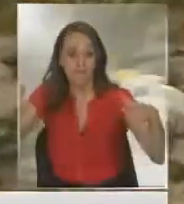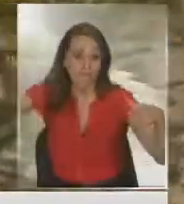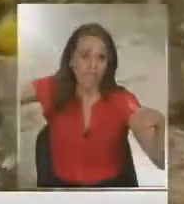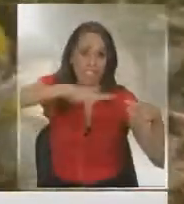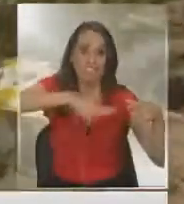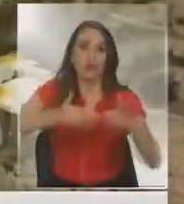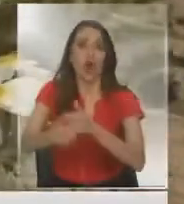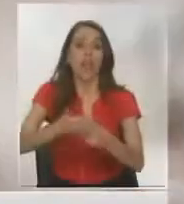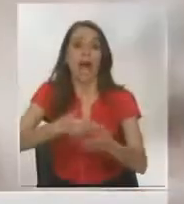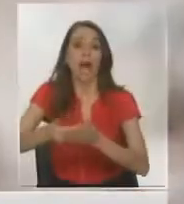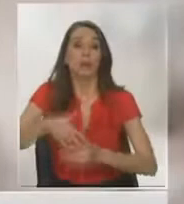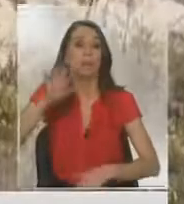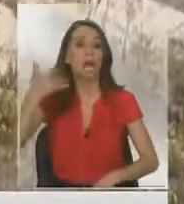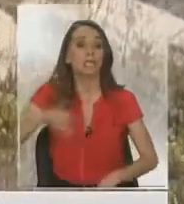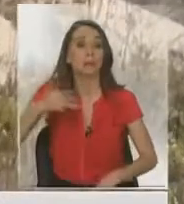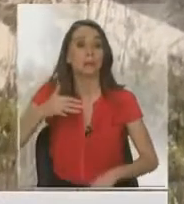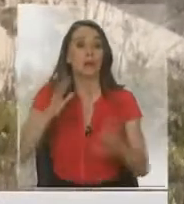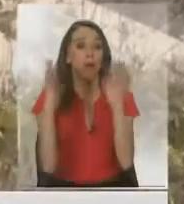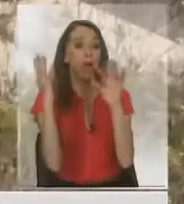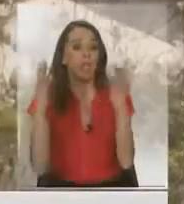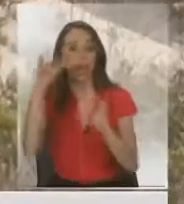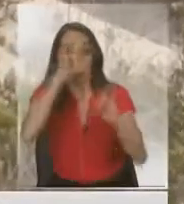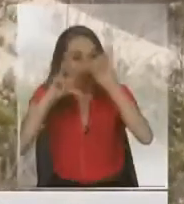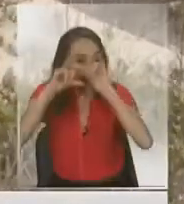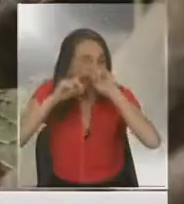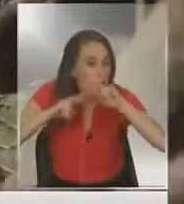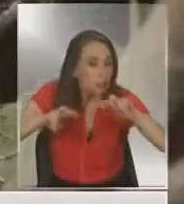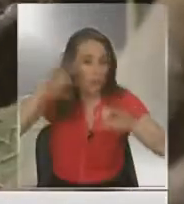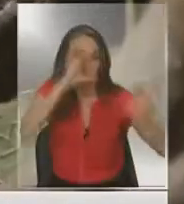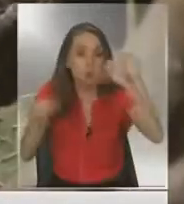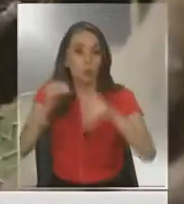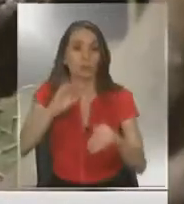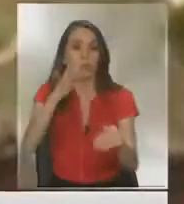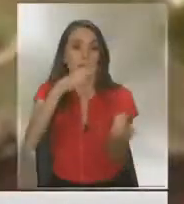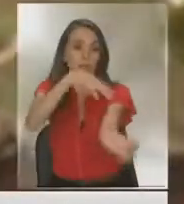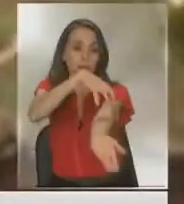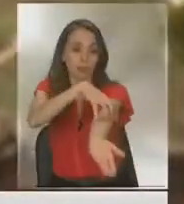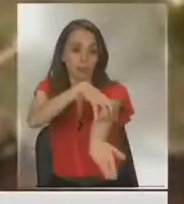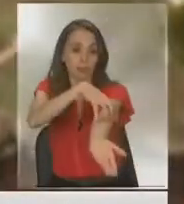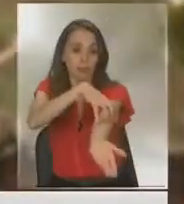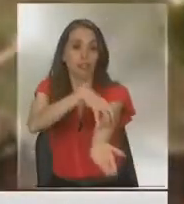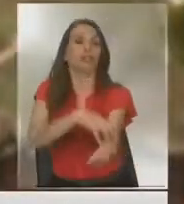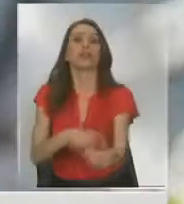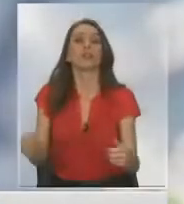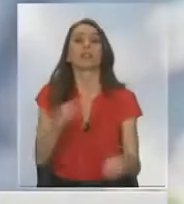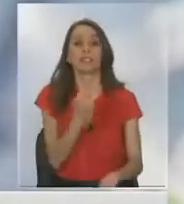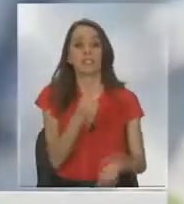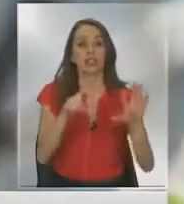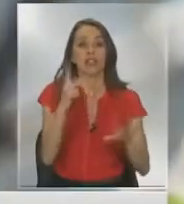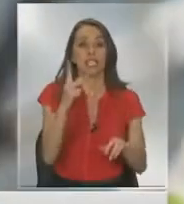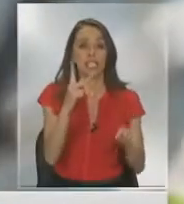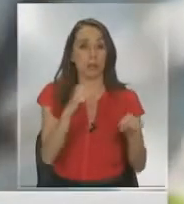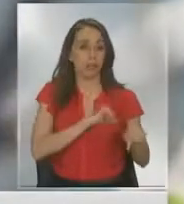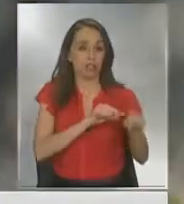espacios naturales de mayor relevancia ecológica, científica y turística de la Quinta Región y a solo 117